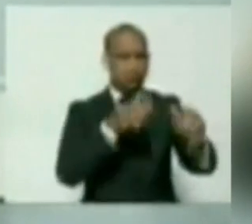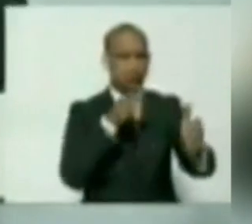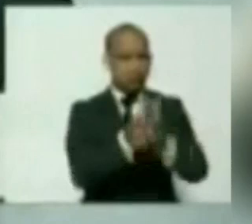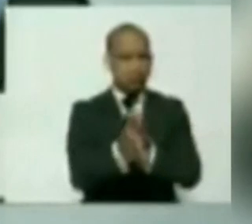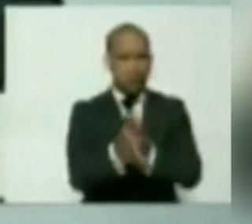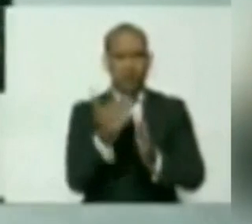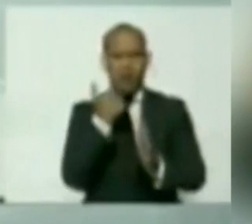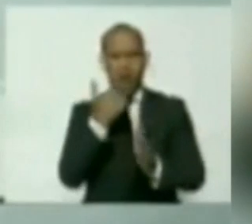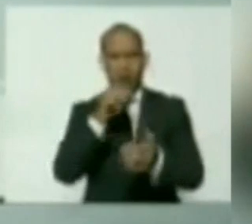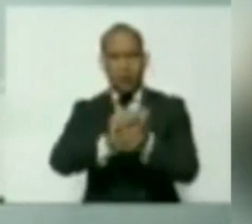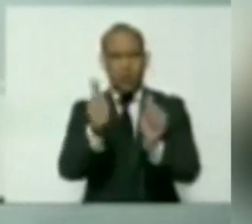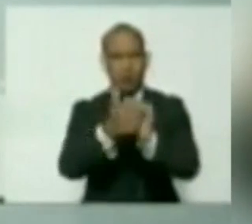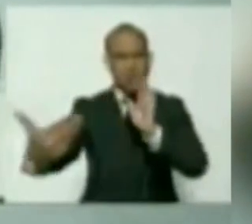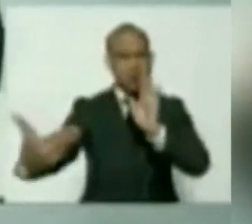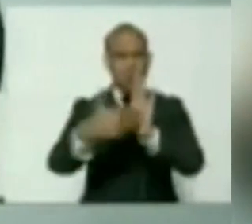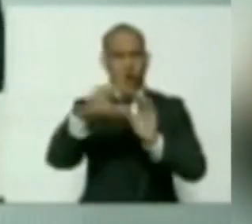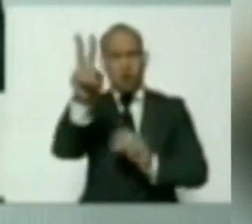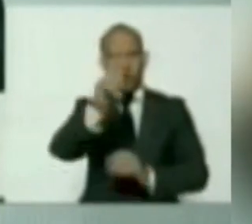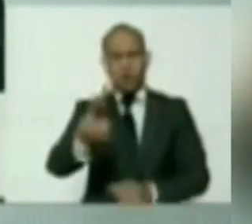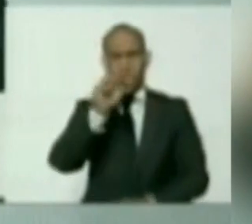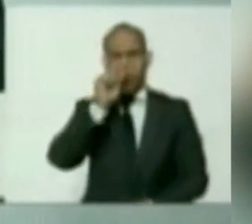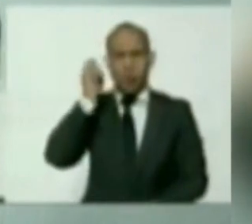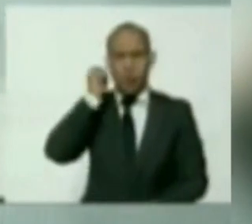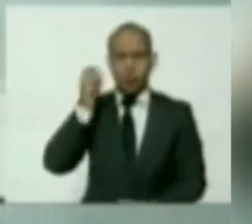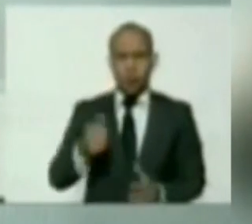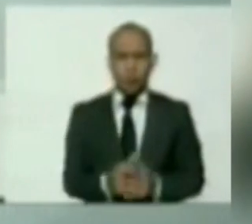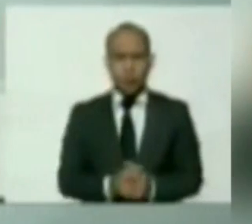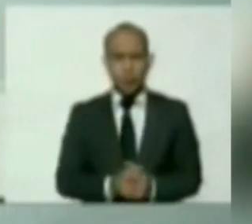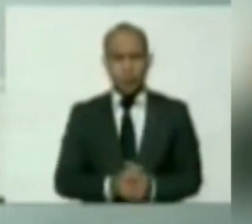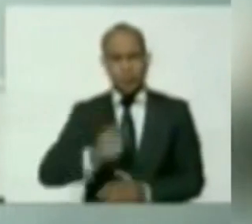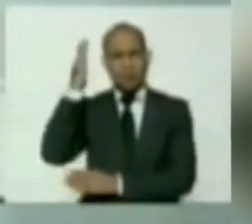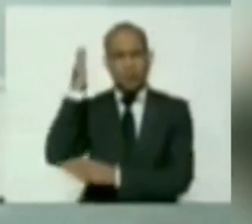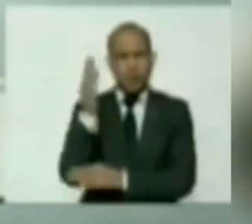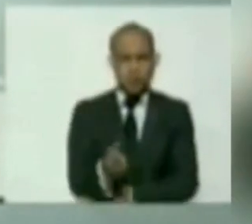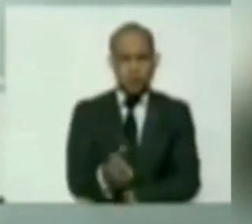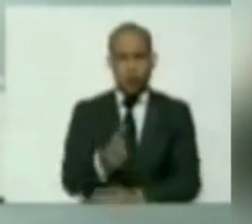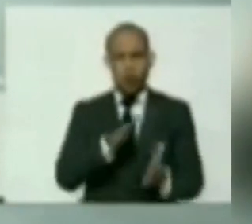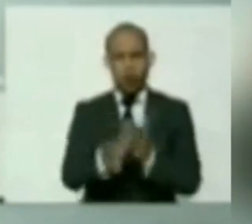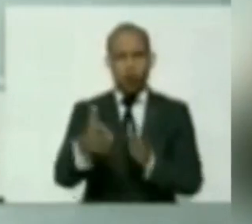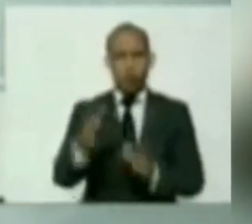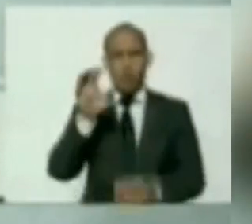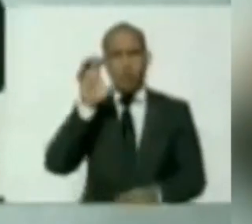acción contra venezolanas y contra venezolanos, sanciones que son contra la soberanía de Venezuela.